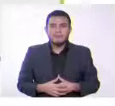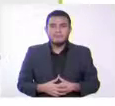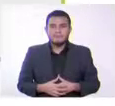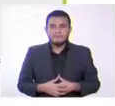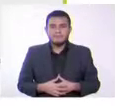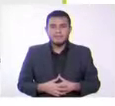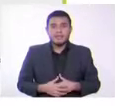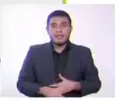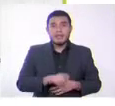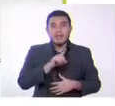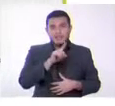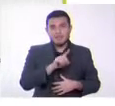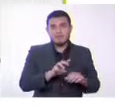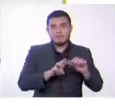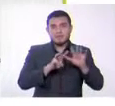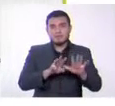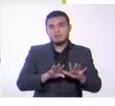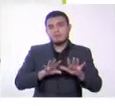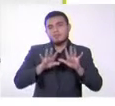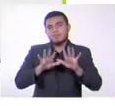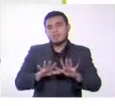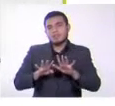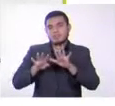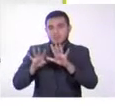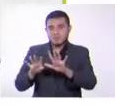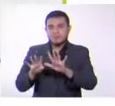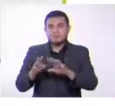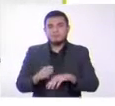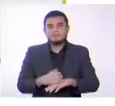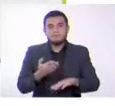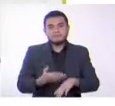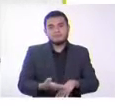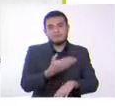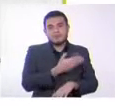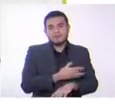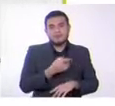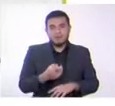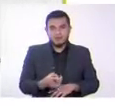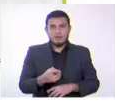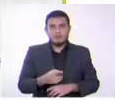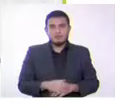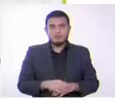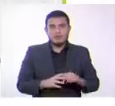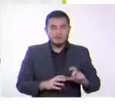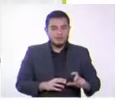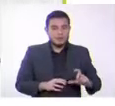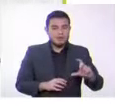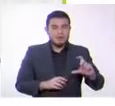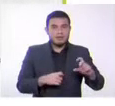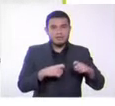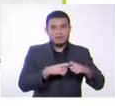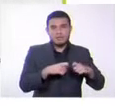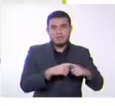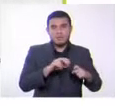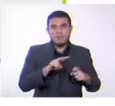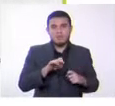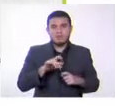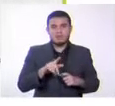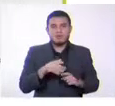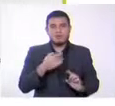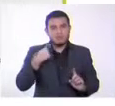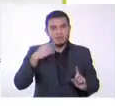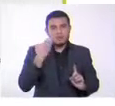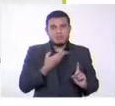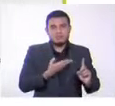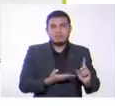En 1819, a raíz de la invención de la pila voltaica, Berzelius